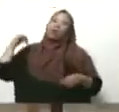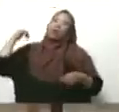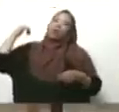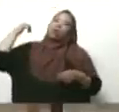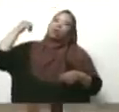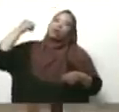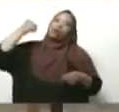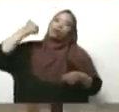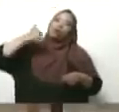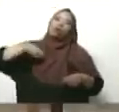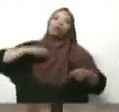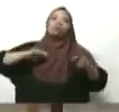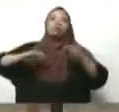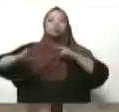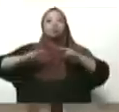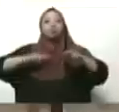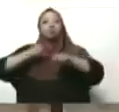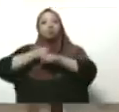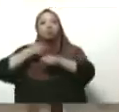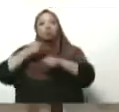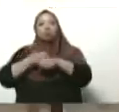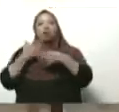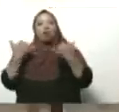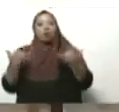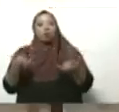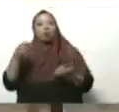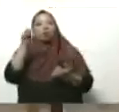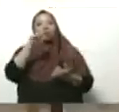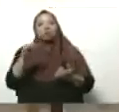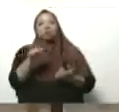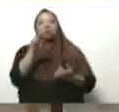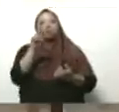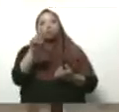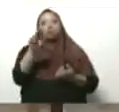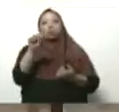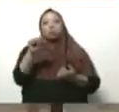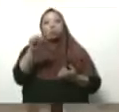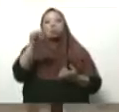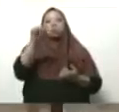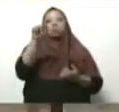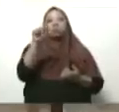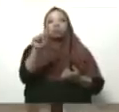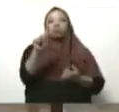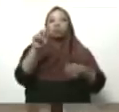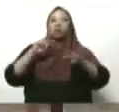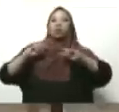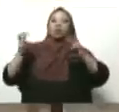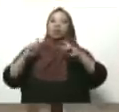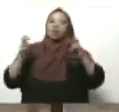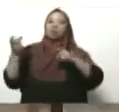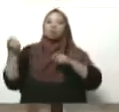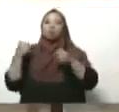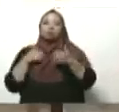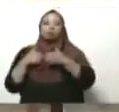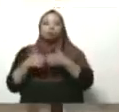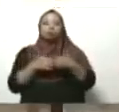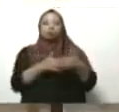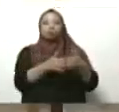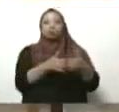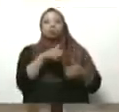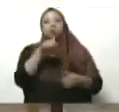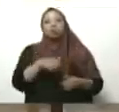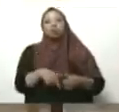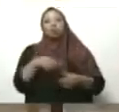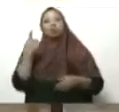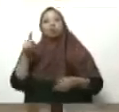relación de trabajo ante era la bona ahora en la zona no sólo en el tema repito de la persecución a este